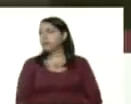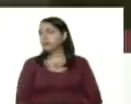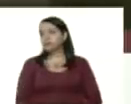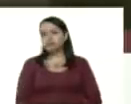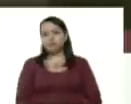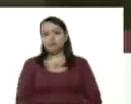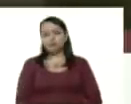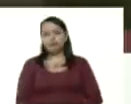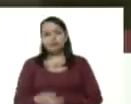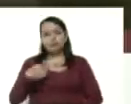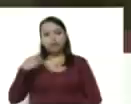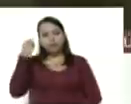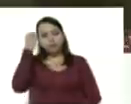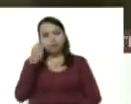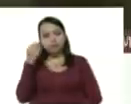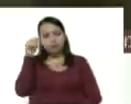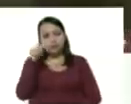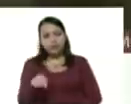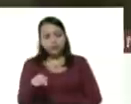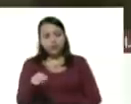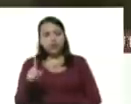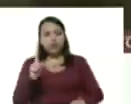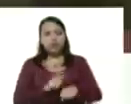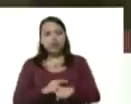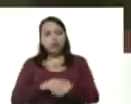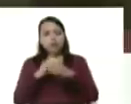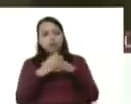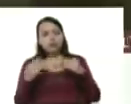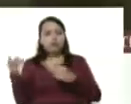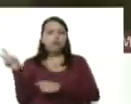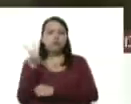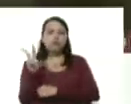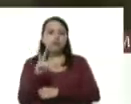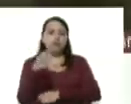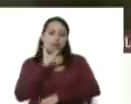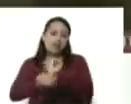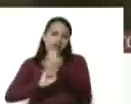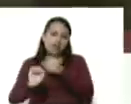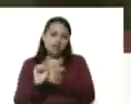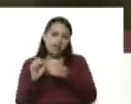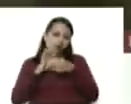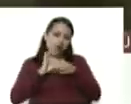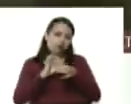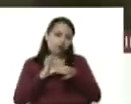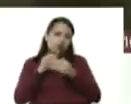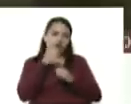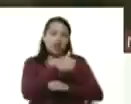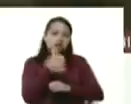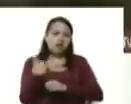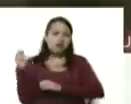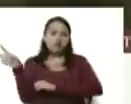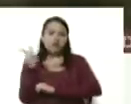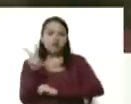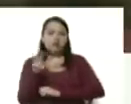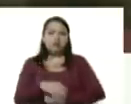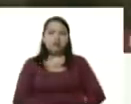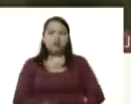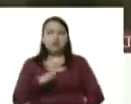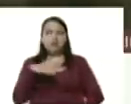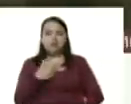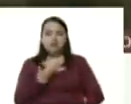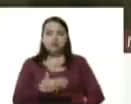creo, vicepresidenta, que esto es un momento para todos los venezolanos. Es la lucha o la unión de cada uno de los venezolanos para